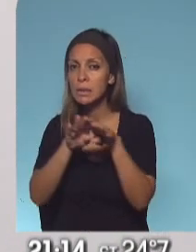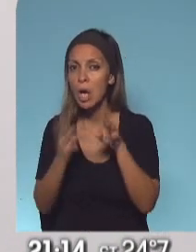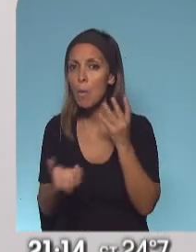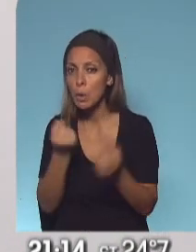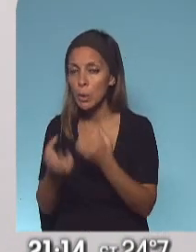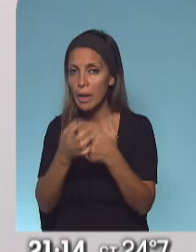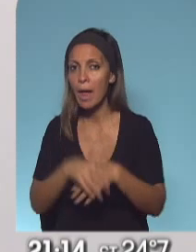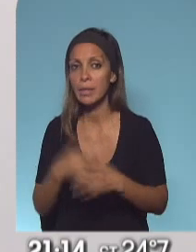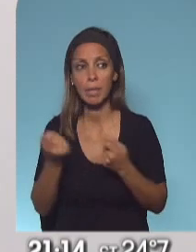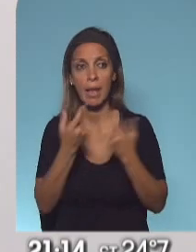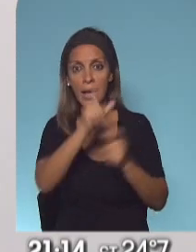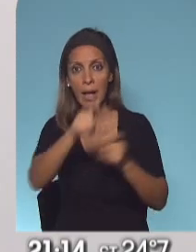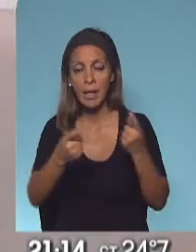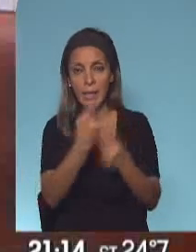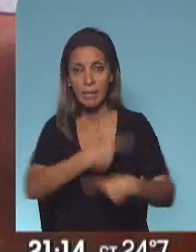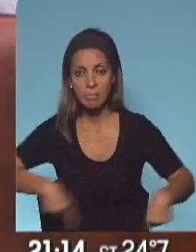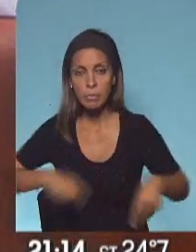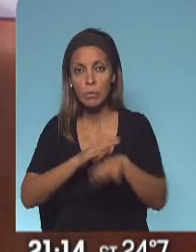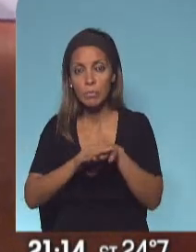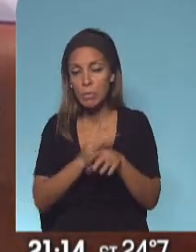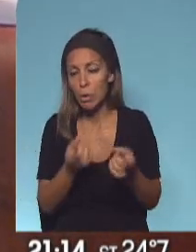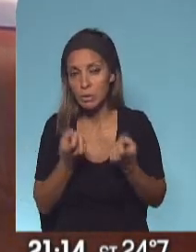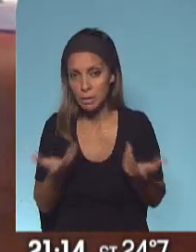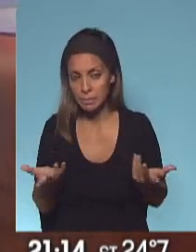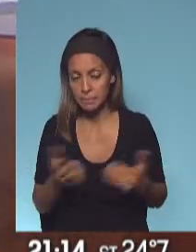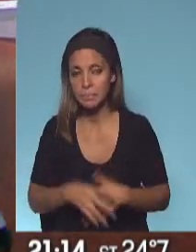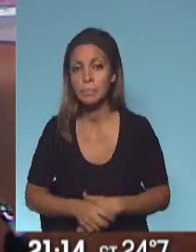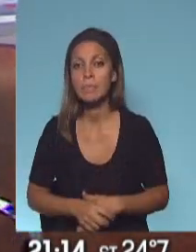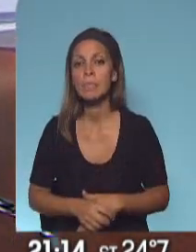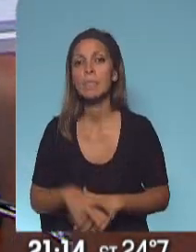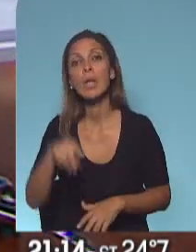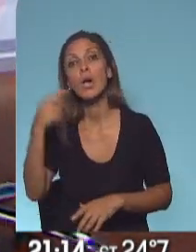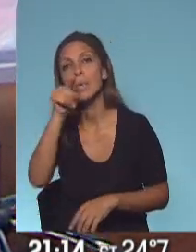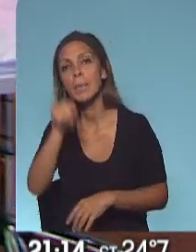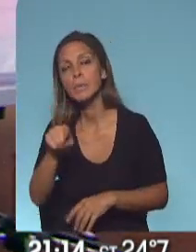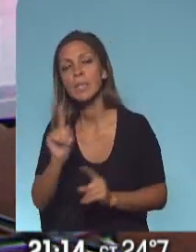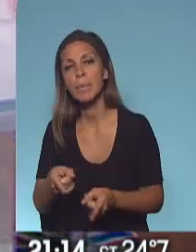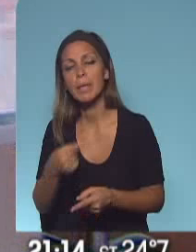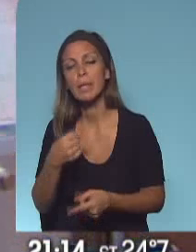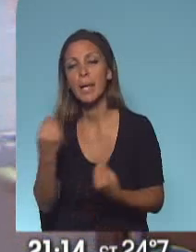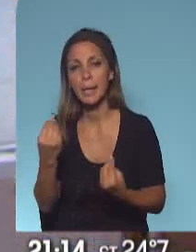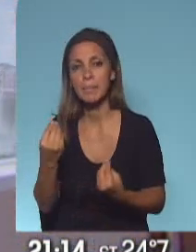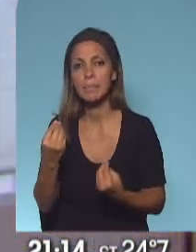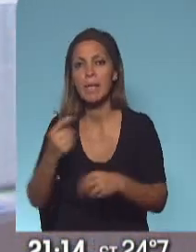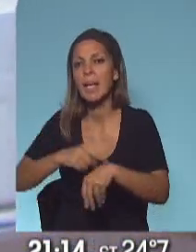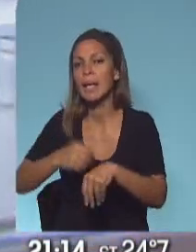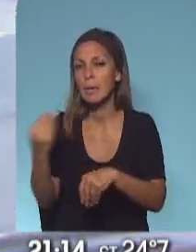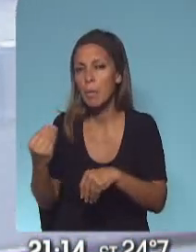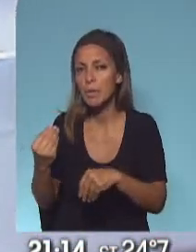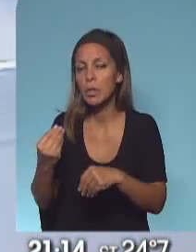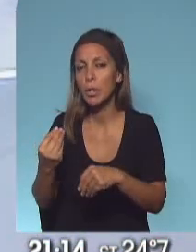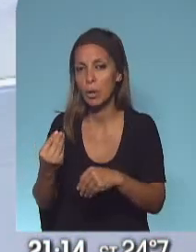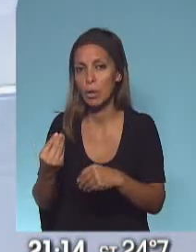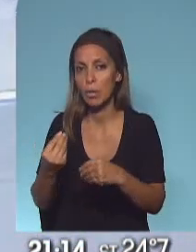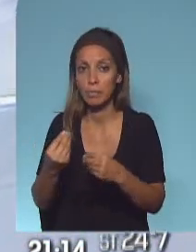para poder vivir en el siglo XXI. Las otras preguntas serán en qué momento se podrá empezar a hacer estas preguntas y